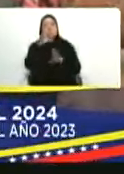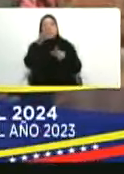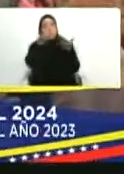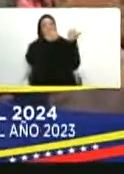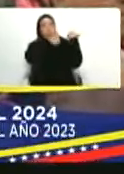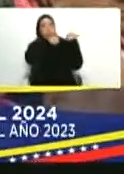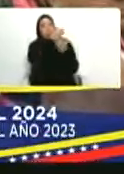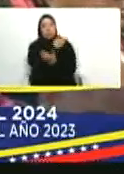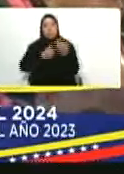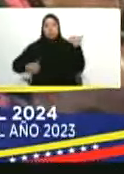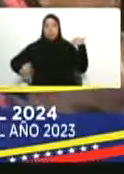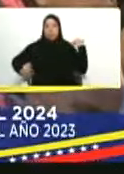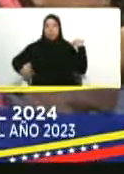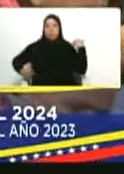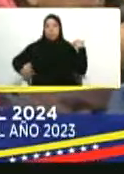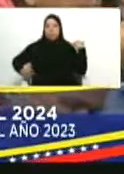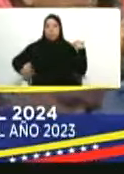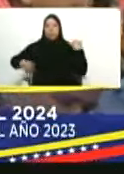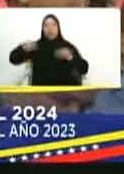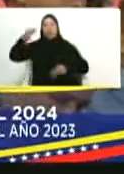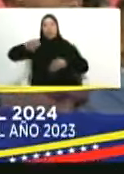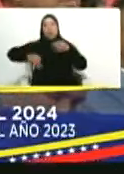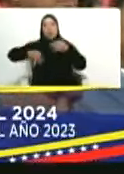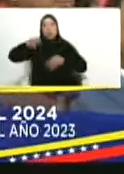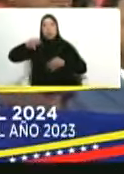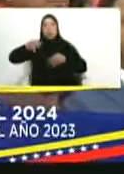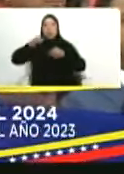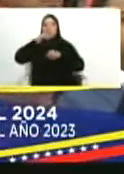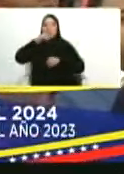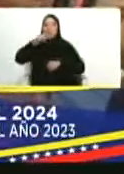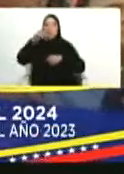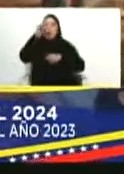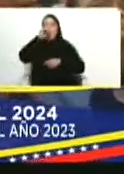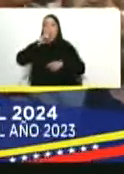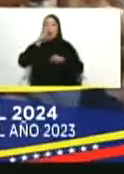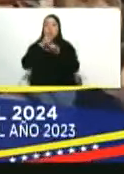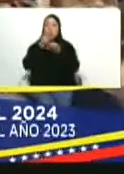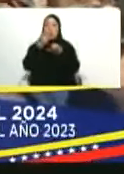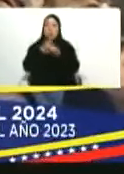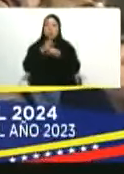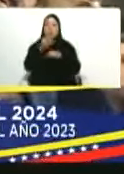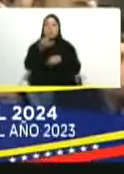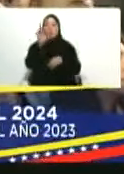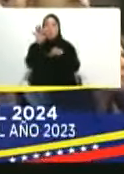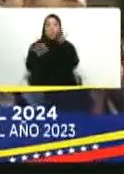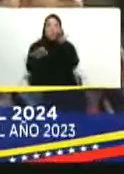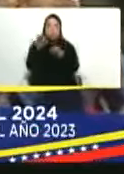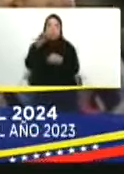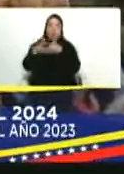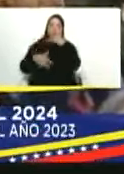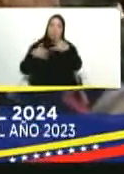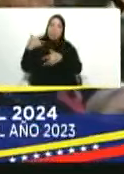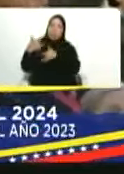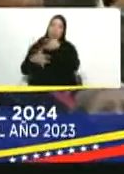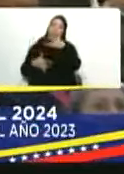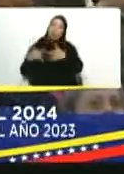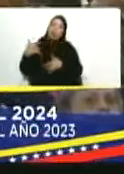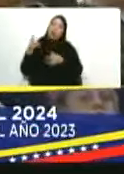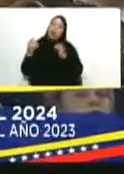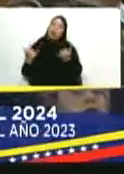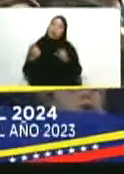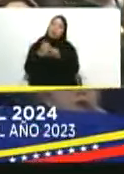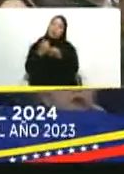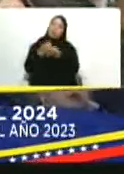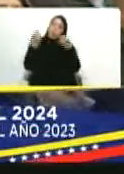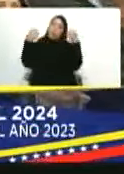la presidencia del máximo tribunal, estará la presentación del informe anual en el que sintetiza las actividades realizadas durante el